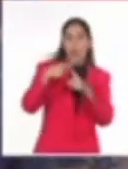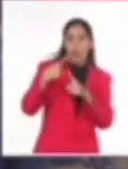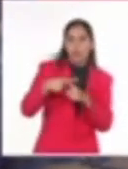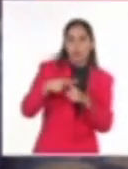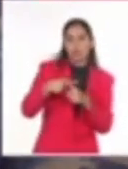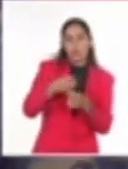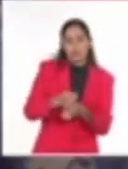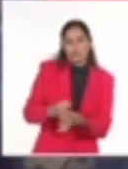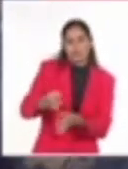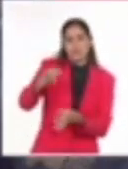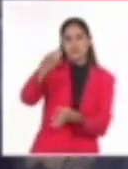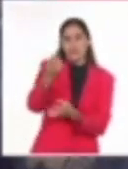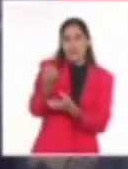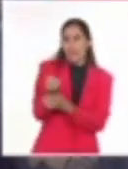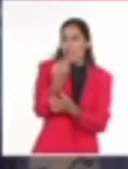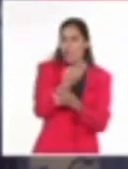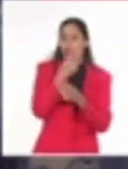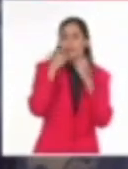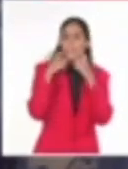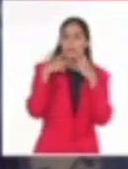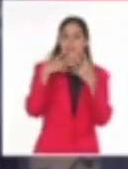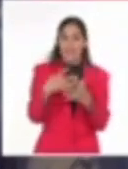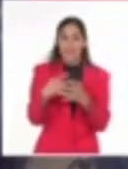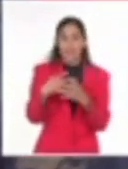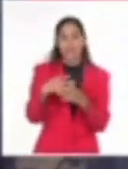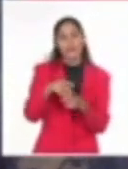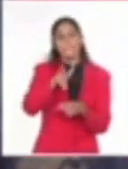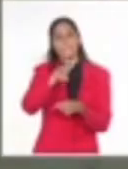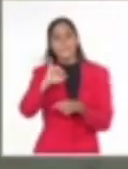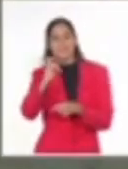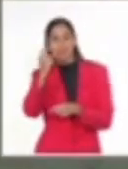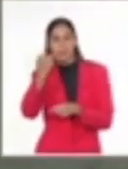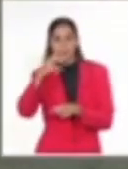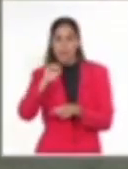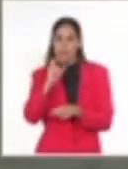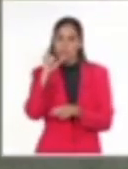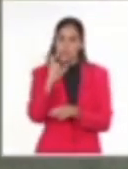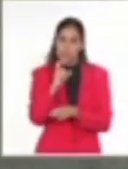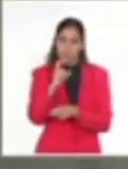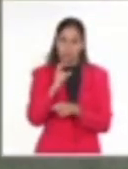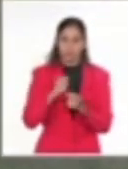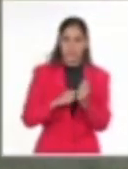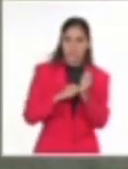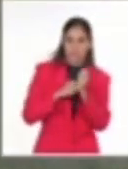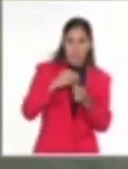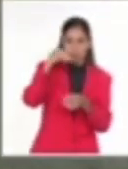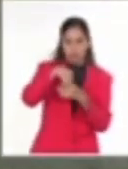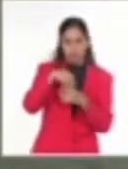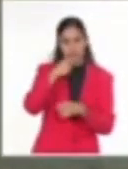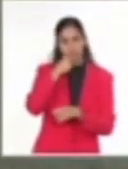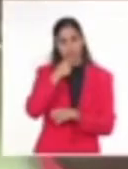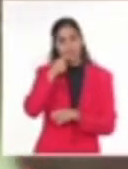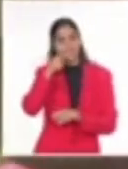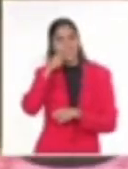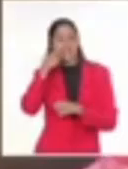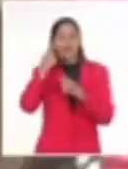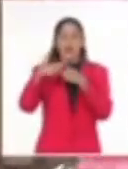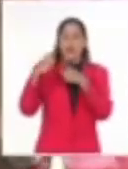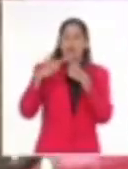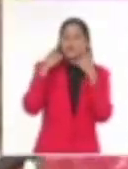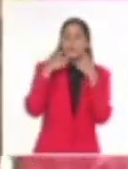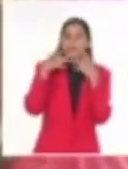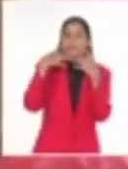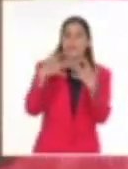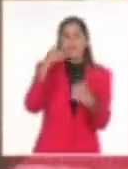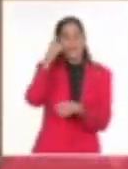otros alimentos que contienen vitamina C, son un gran potenciador del hierro en sangre. La actividad demuestra la importancia del movimiento científico